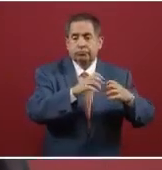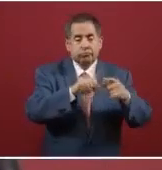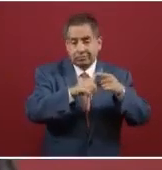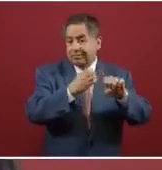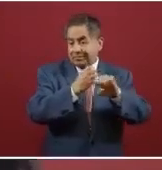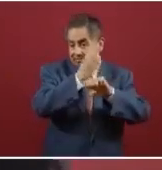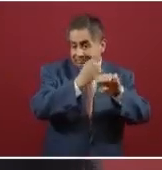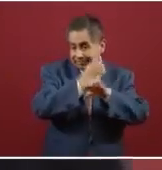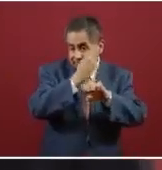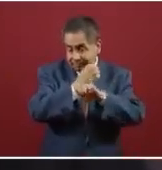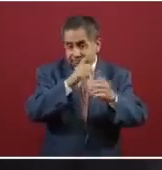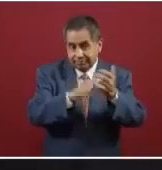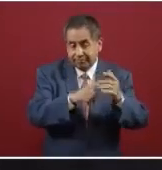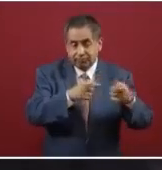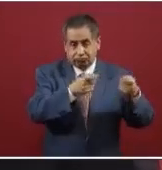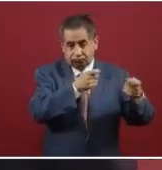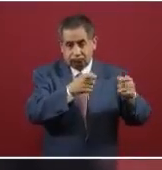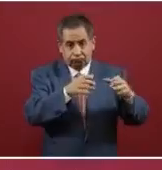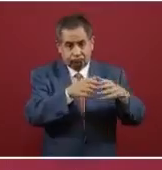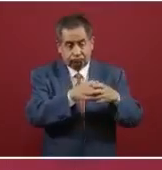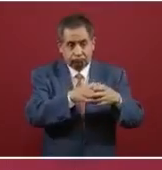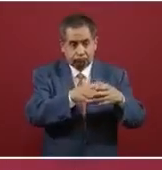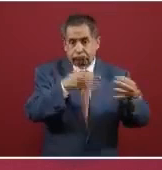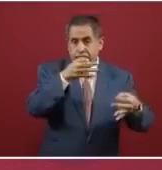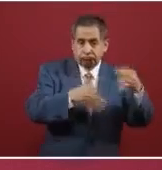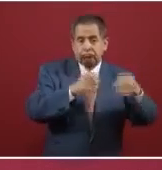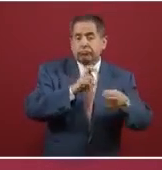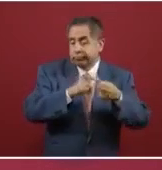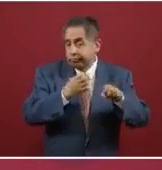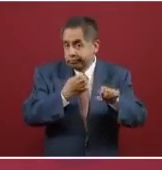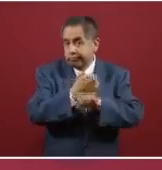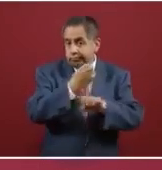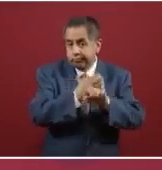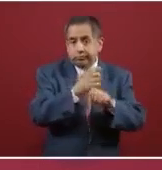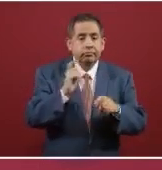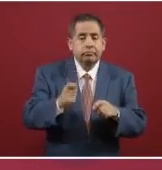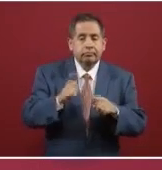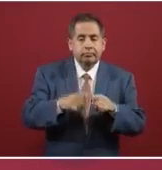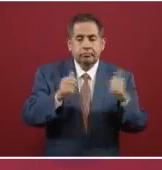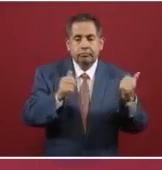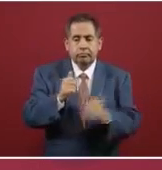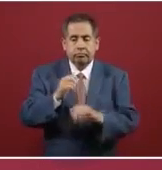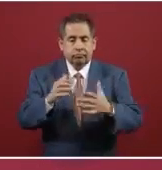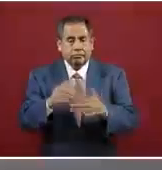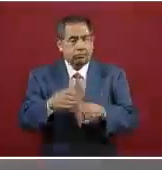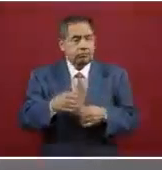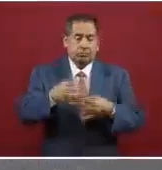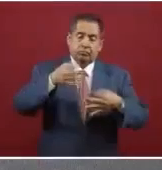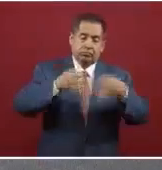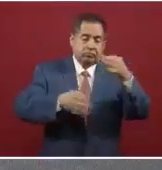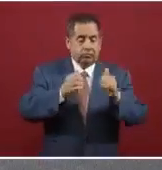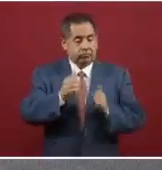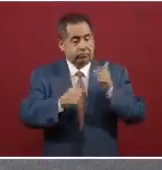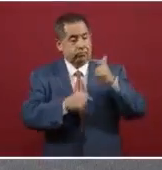de los poderes judiciales en los estados, el Tribunal Superior de Justicia